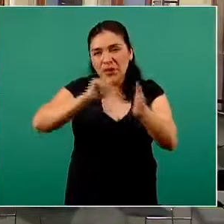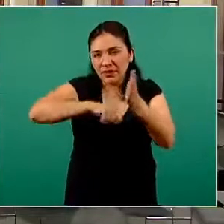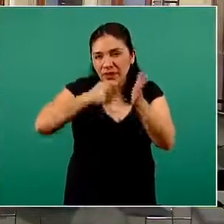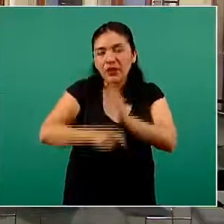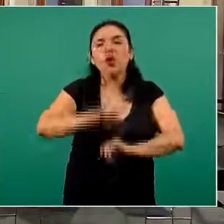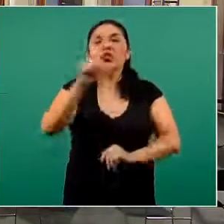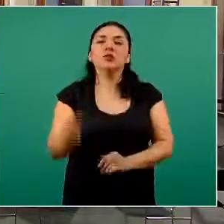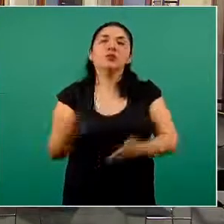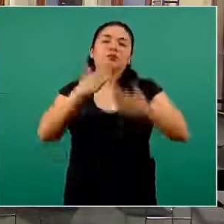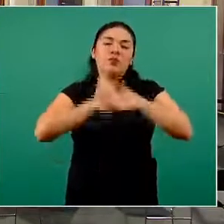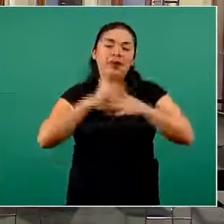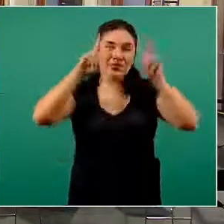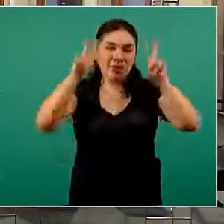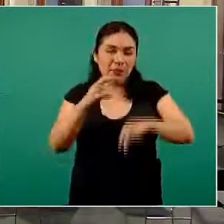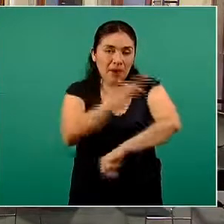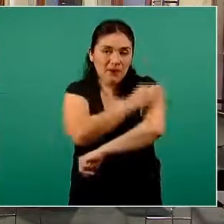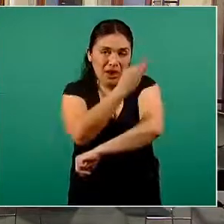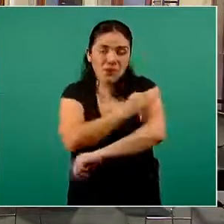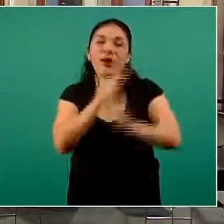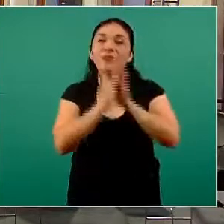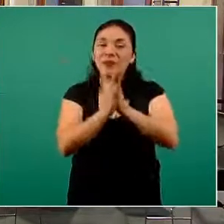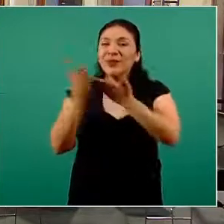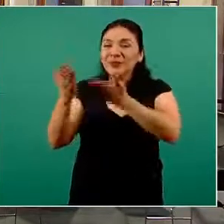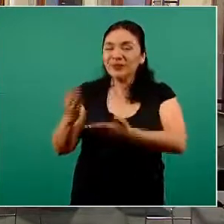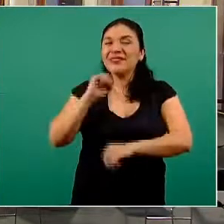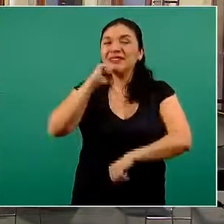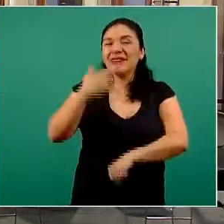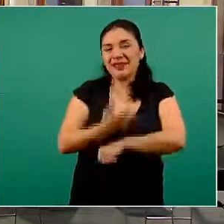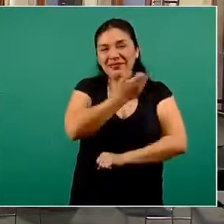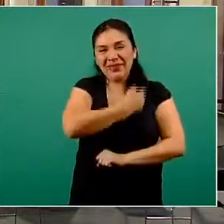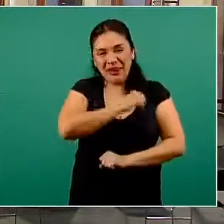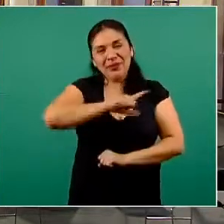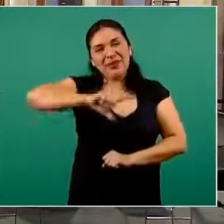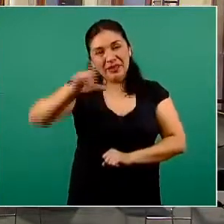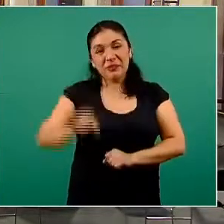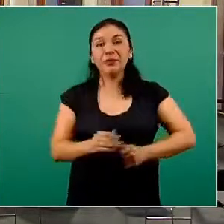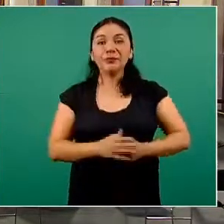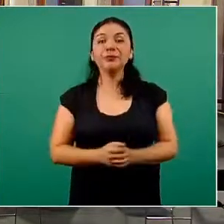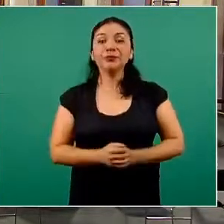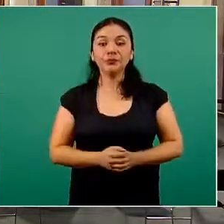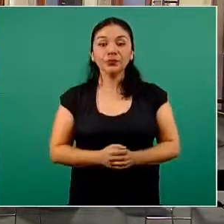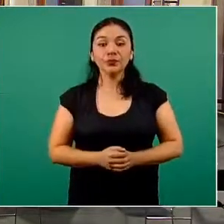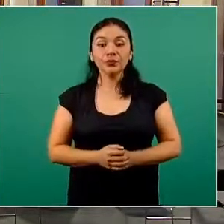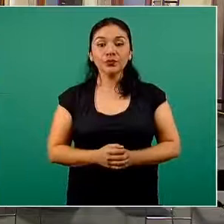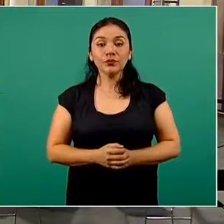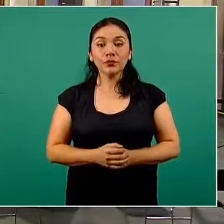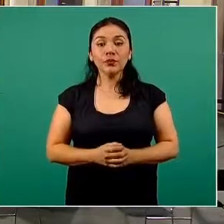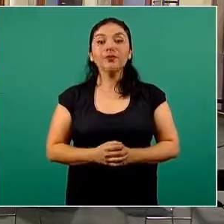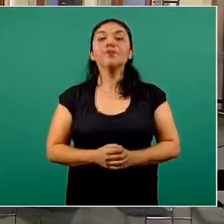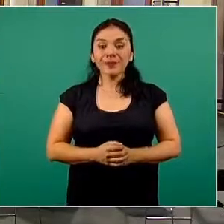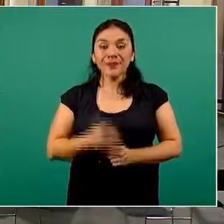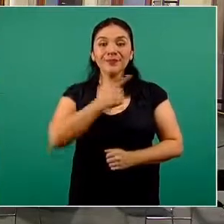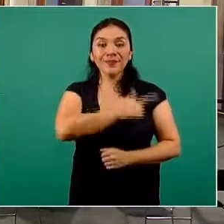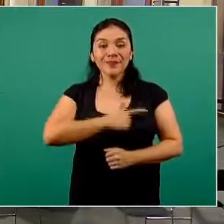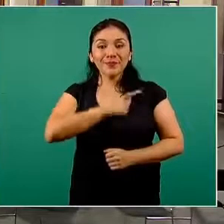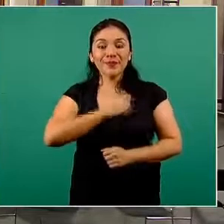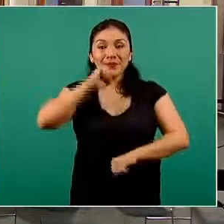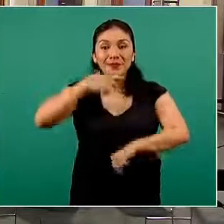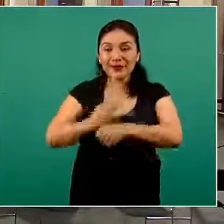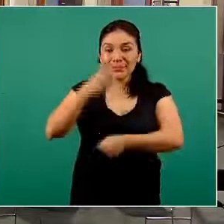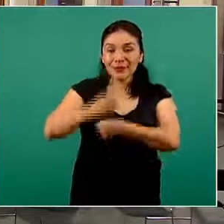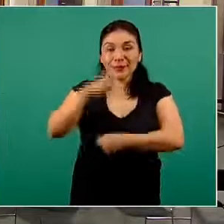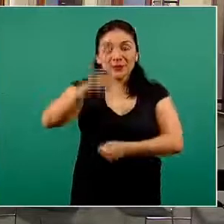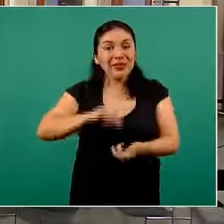para presentar la vacunación y le damos el espacio al secretario de Salud de Oaxaca. Por favor. Con mucho gusto,